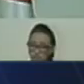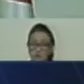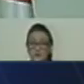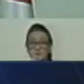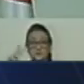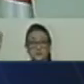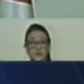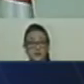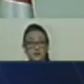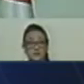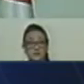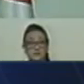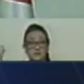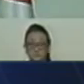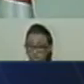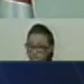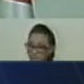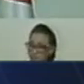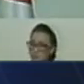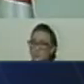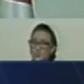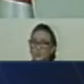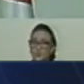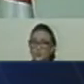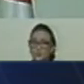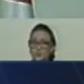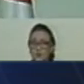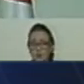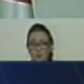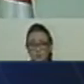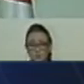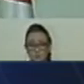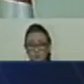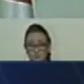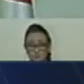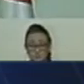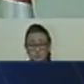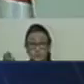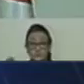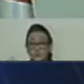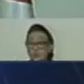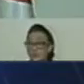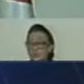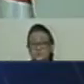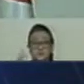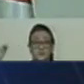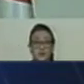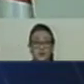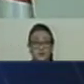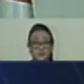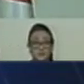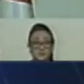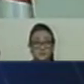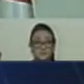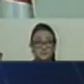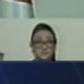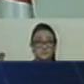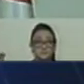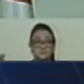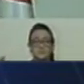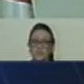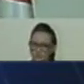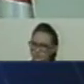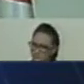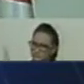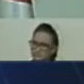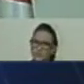ido. Hay víctimas de la guerra económica que se han desesperado y se han ido. Yo les digo, vuelvan,